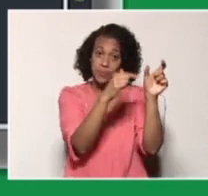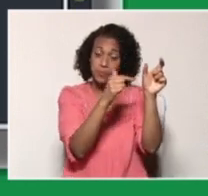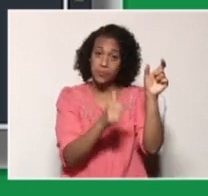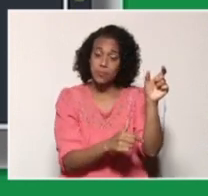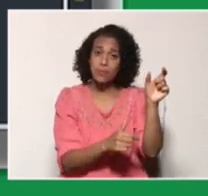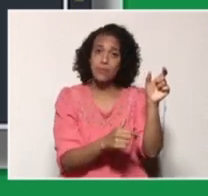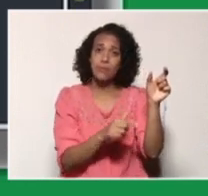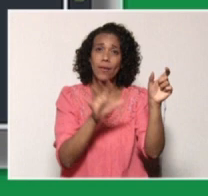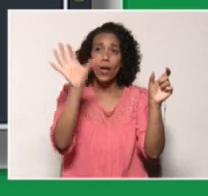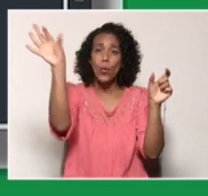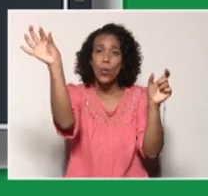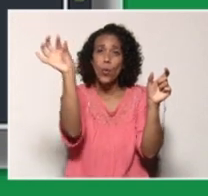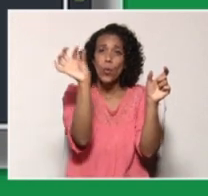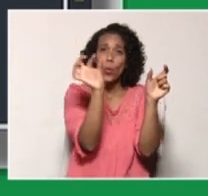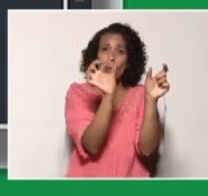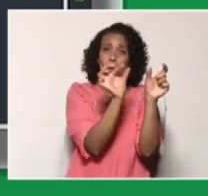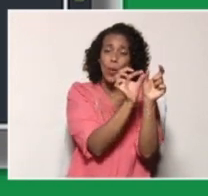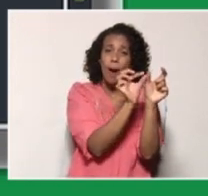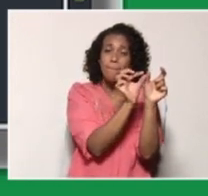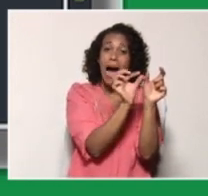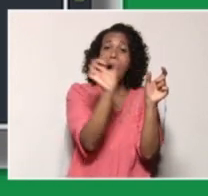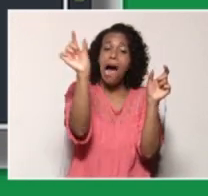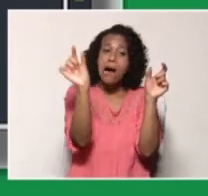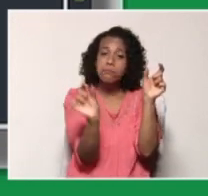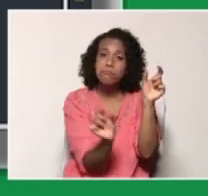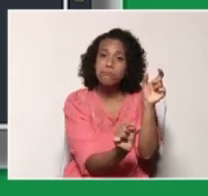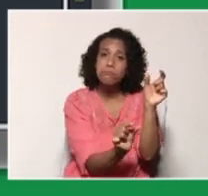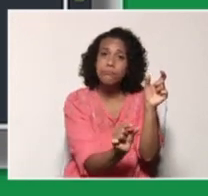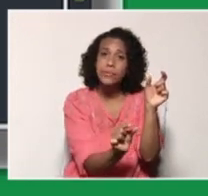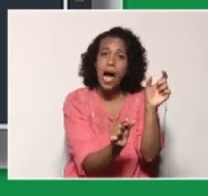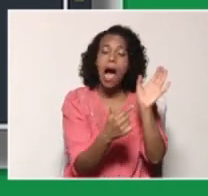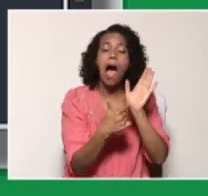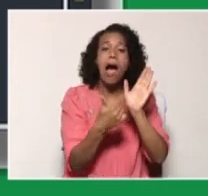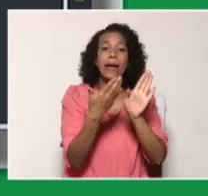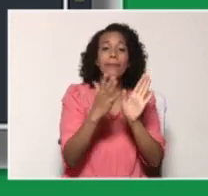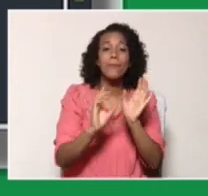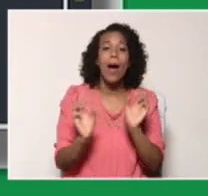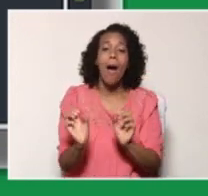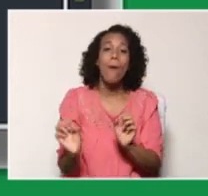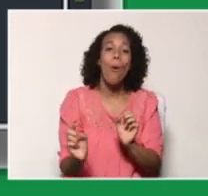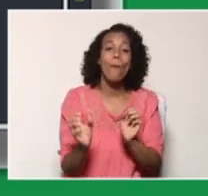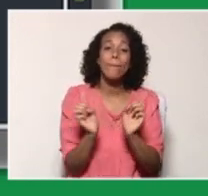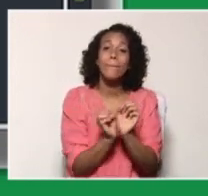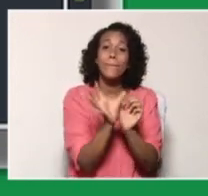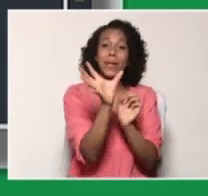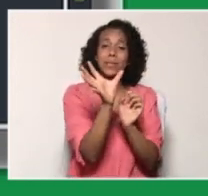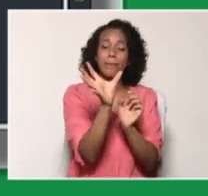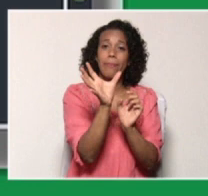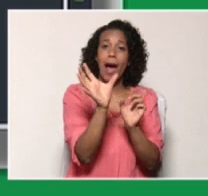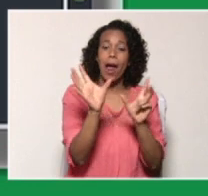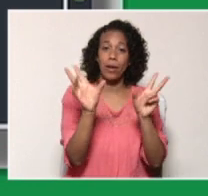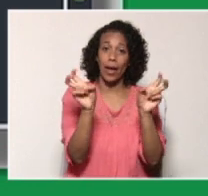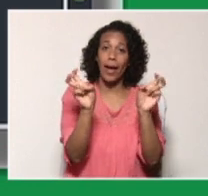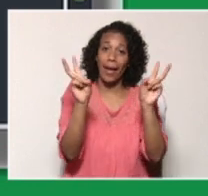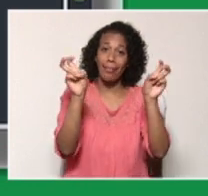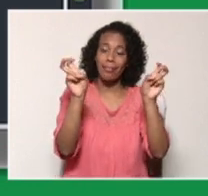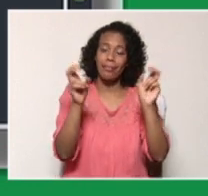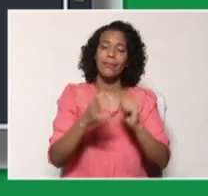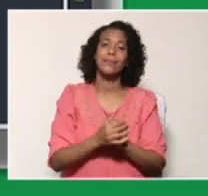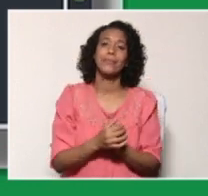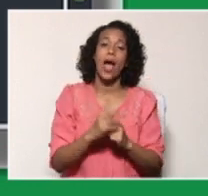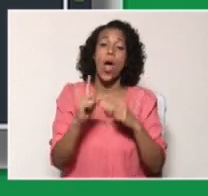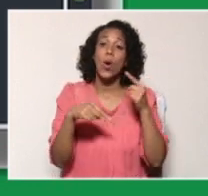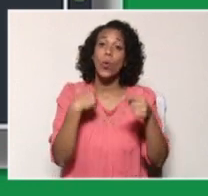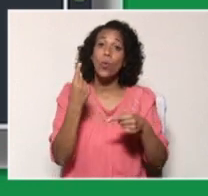y arrastramos la imagen que vamos a colocar posterior a la pantalla principal. La colocamos y